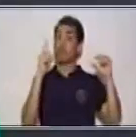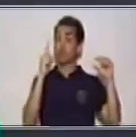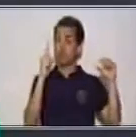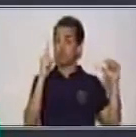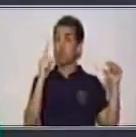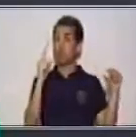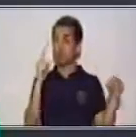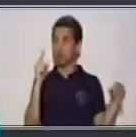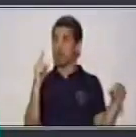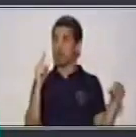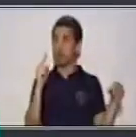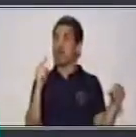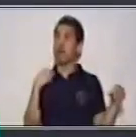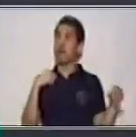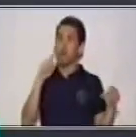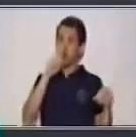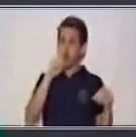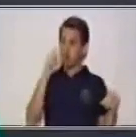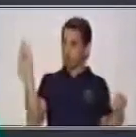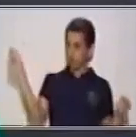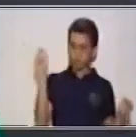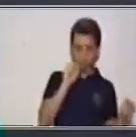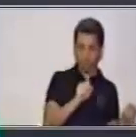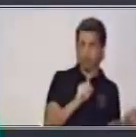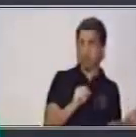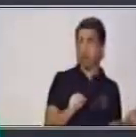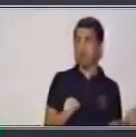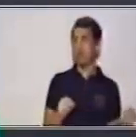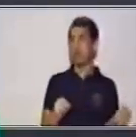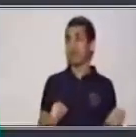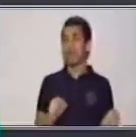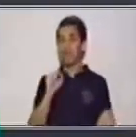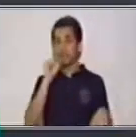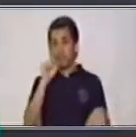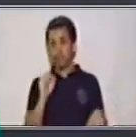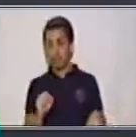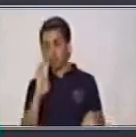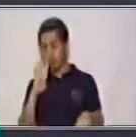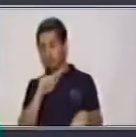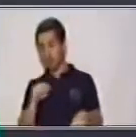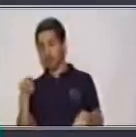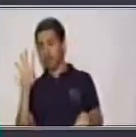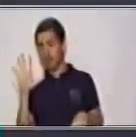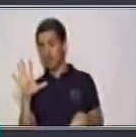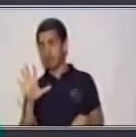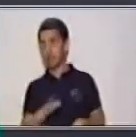escribir este 1 dividido 4 quintos.